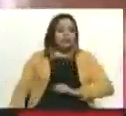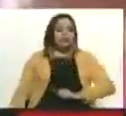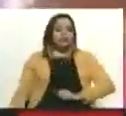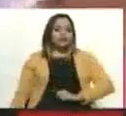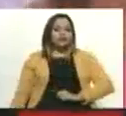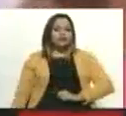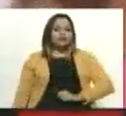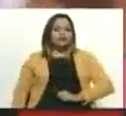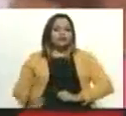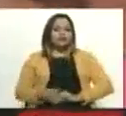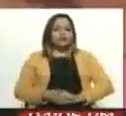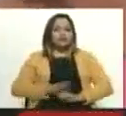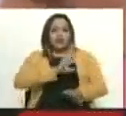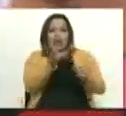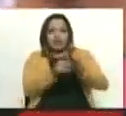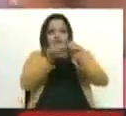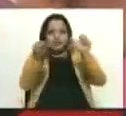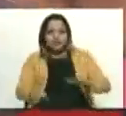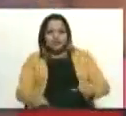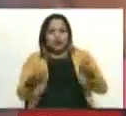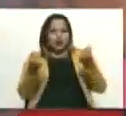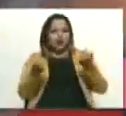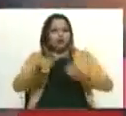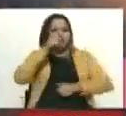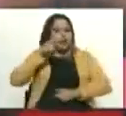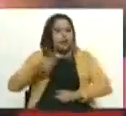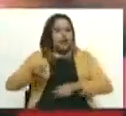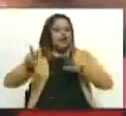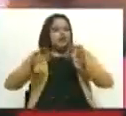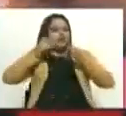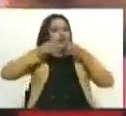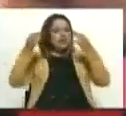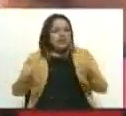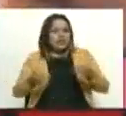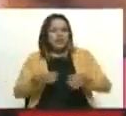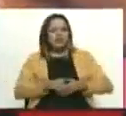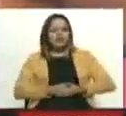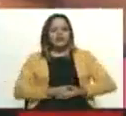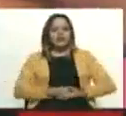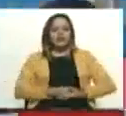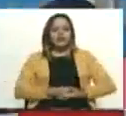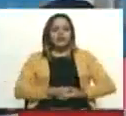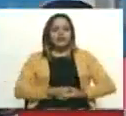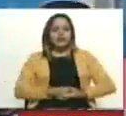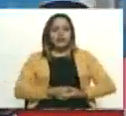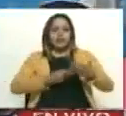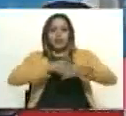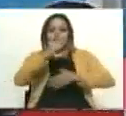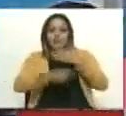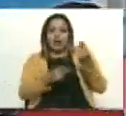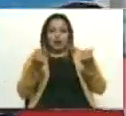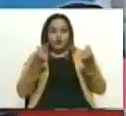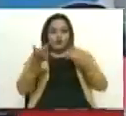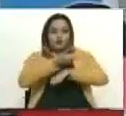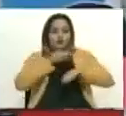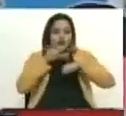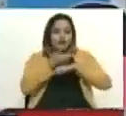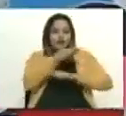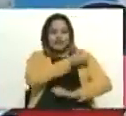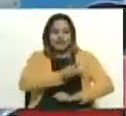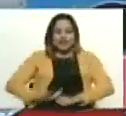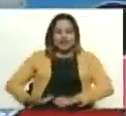adaptar el sistema económico comunal a la nueva realidad del programa económico del gobierno del presidente